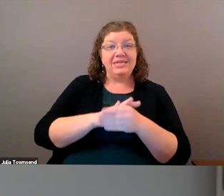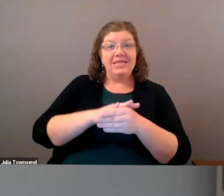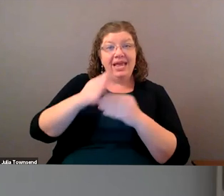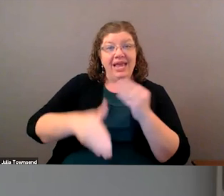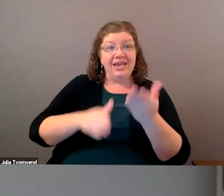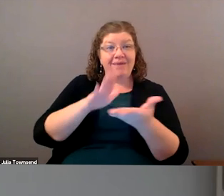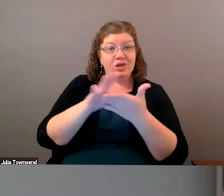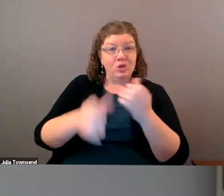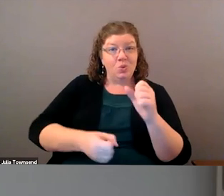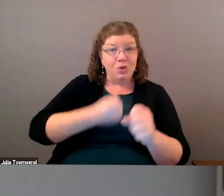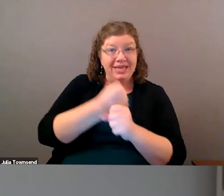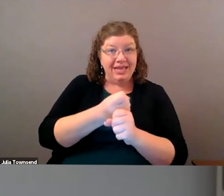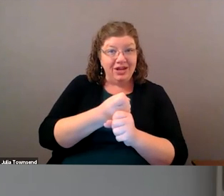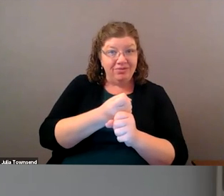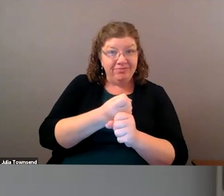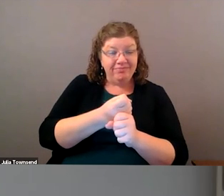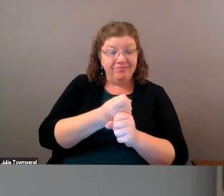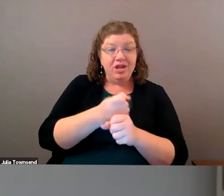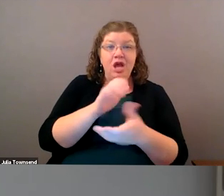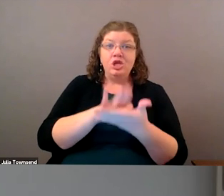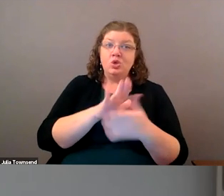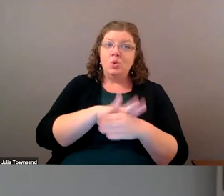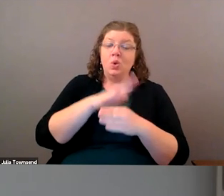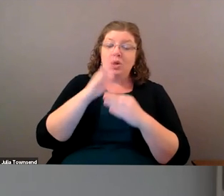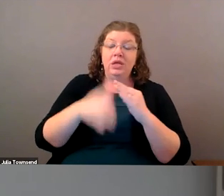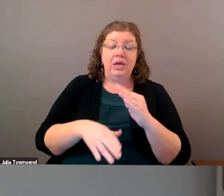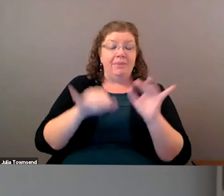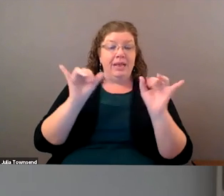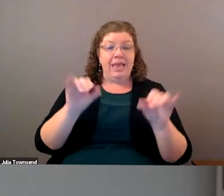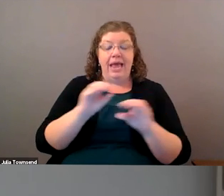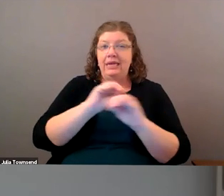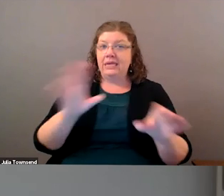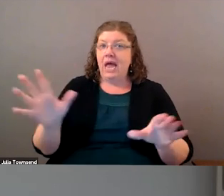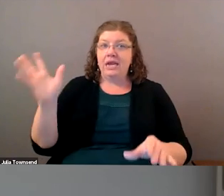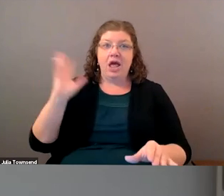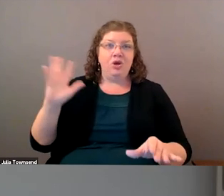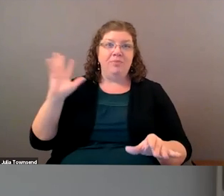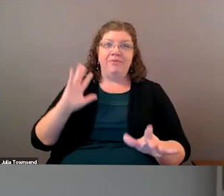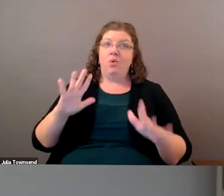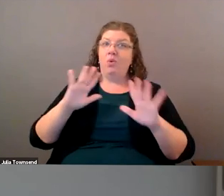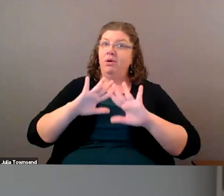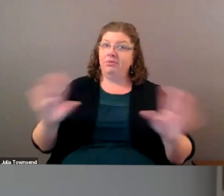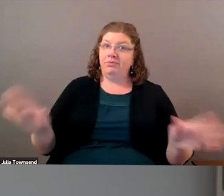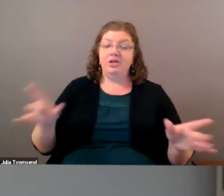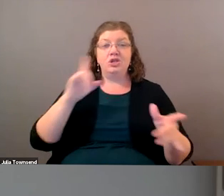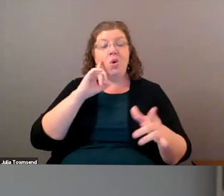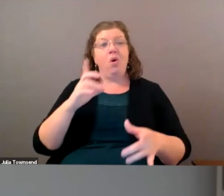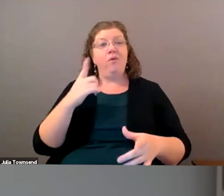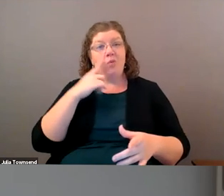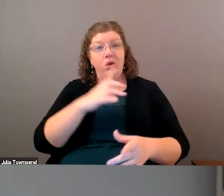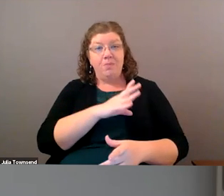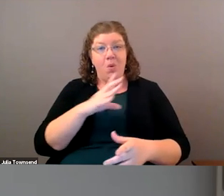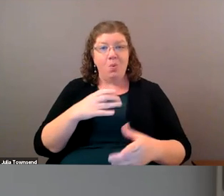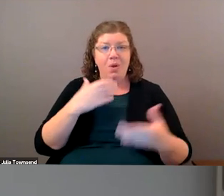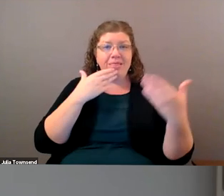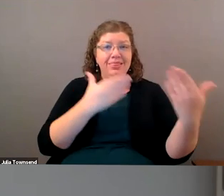escolar, el ciclo escolar que es distinto a todos los demás anteriores. Así que en nombre del consejo, gracias a